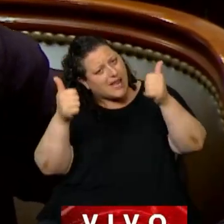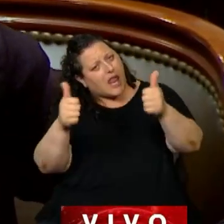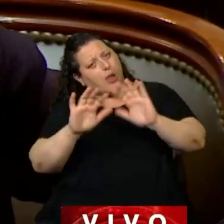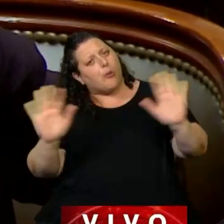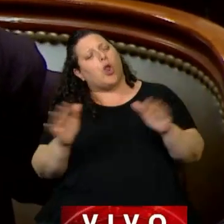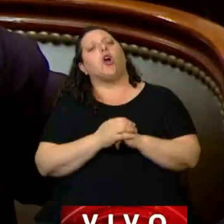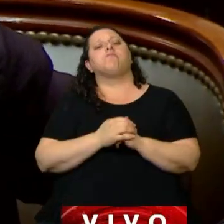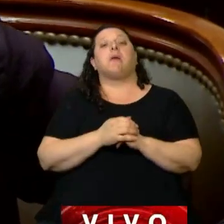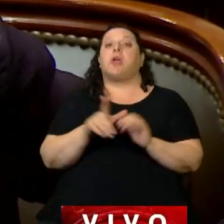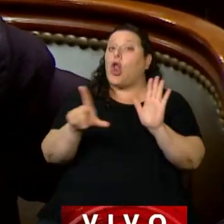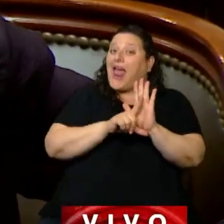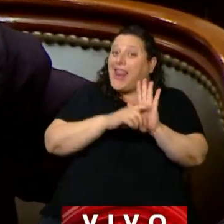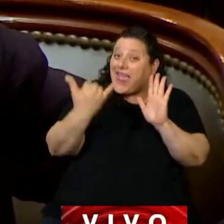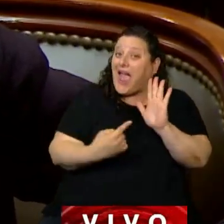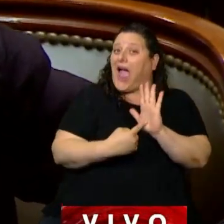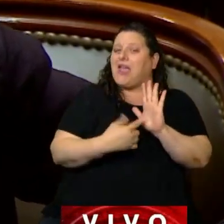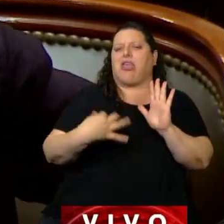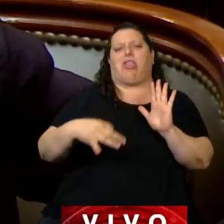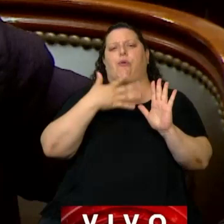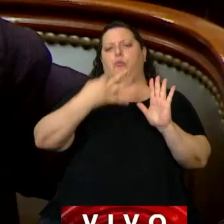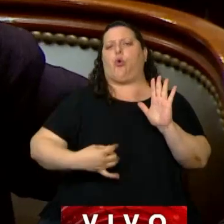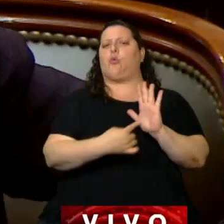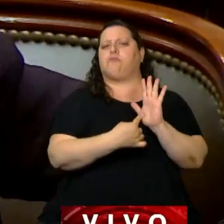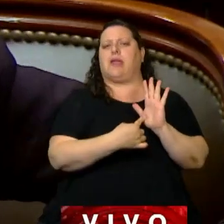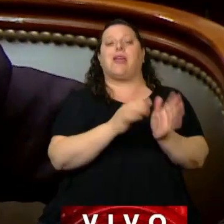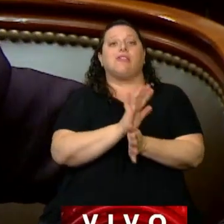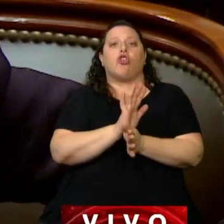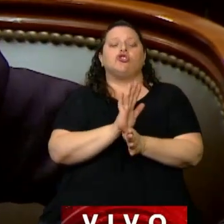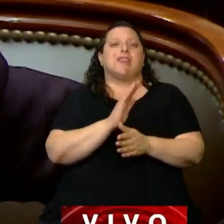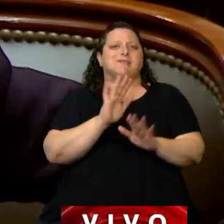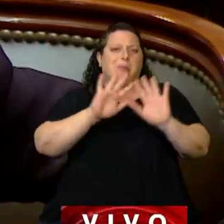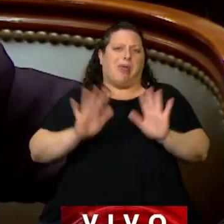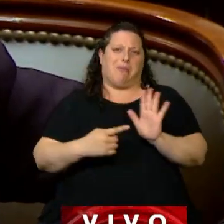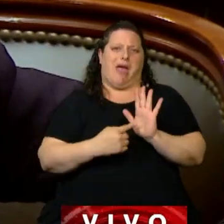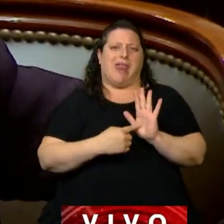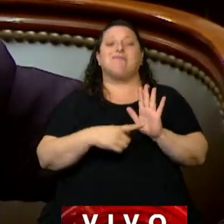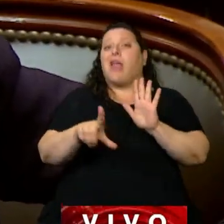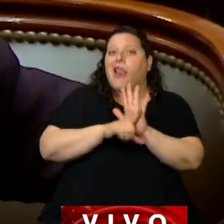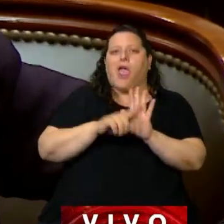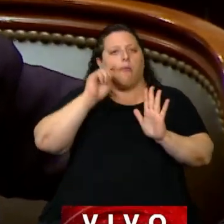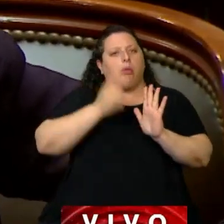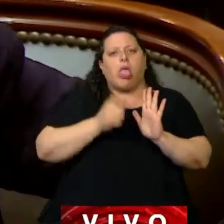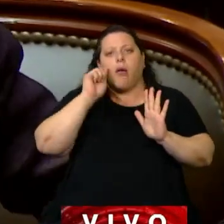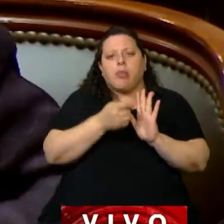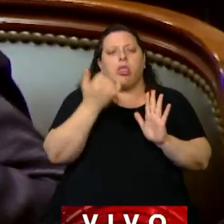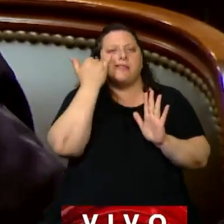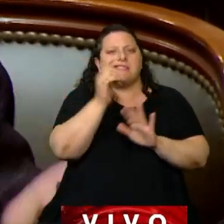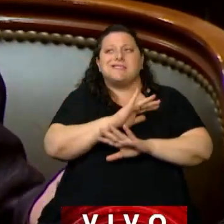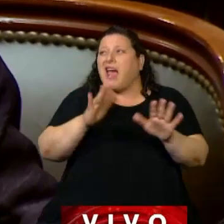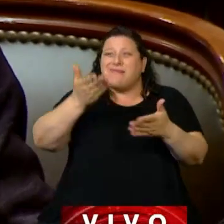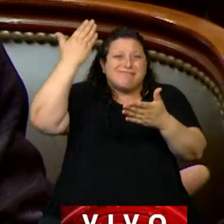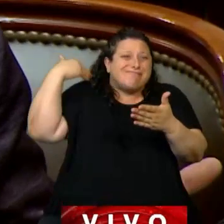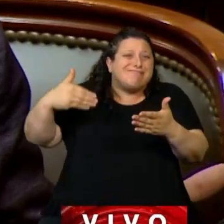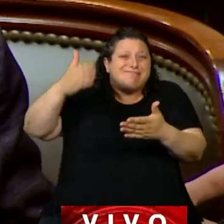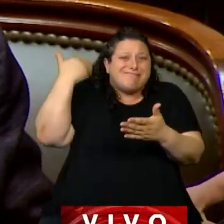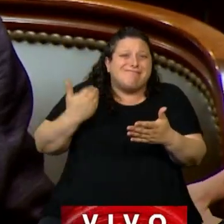cumplirla que el congreso ya piense prepare la terna y cumplamos una ley que venimos violando desde hace 60 digamos